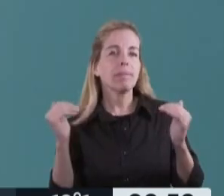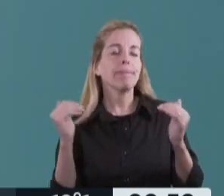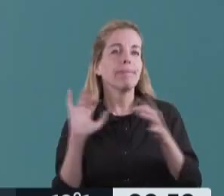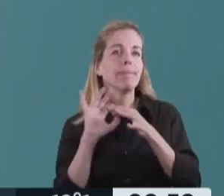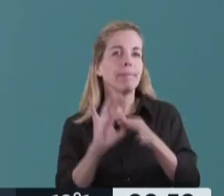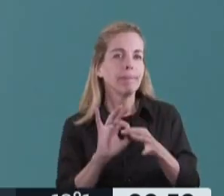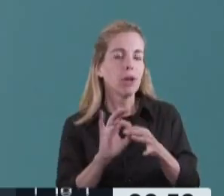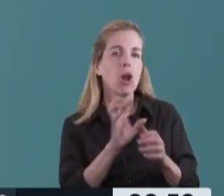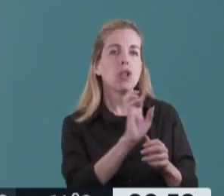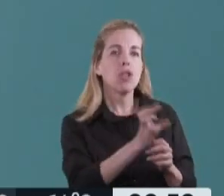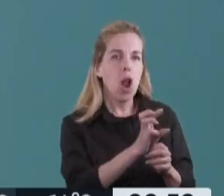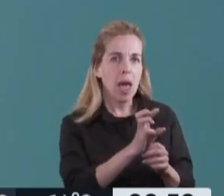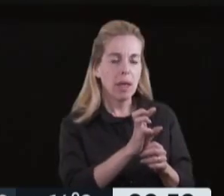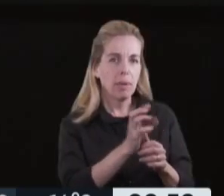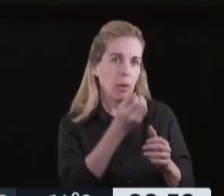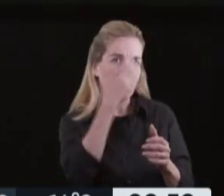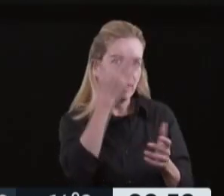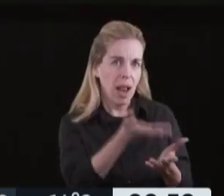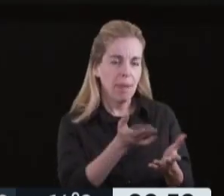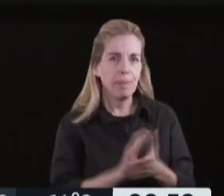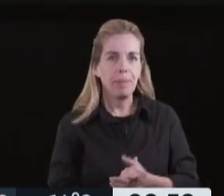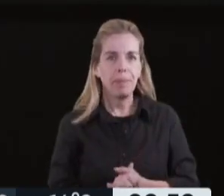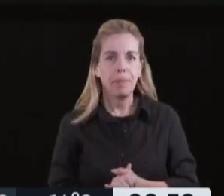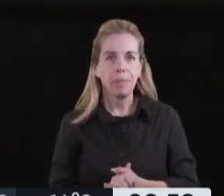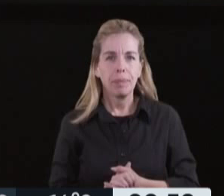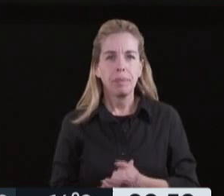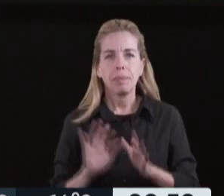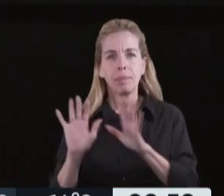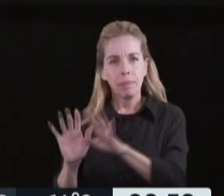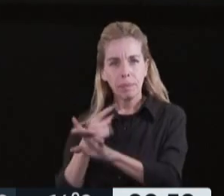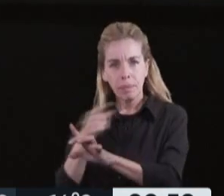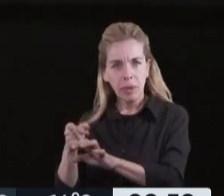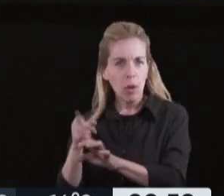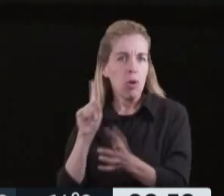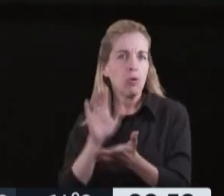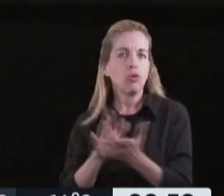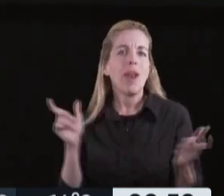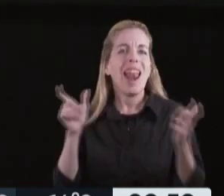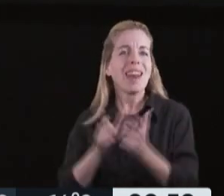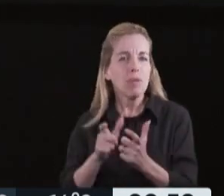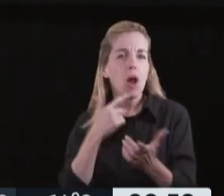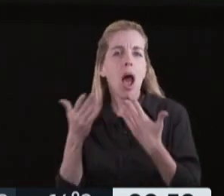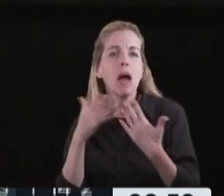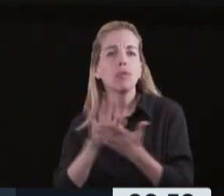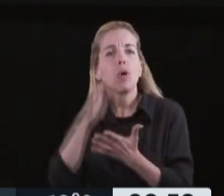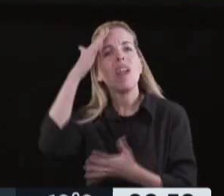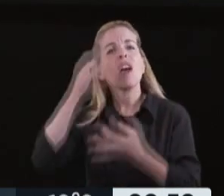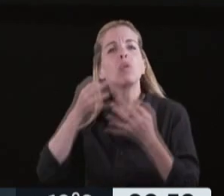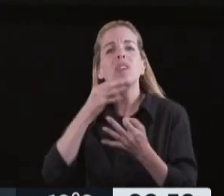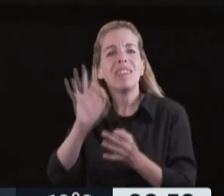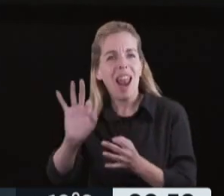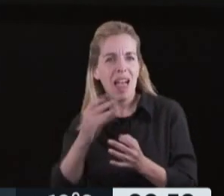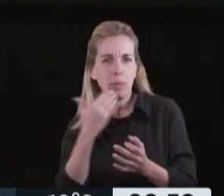con el dólar me porque el contado con líquido no no se trató ningún tema judicial en la región el gabinete gracias